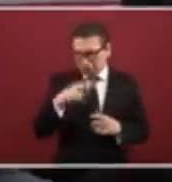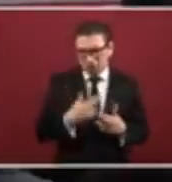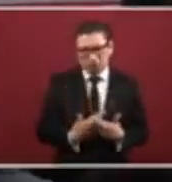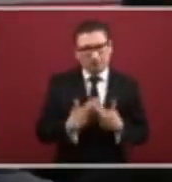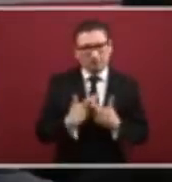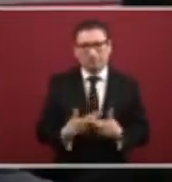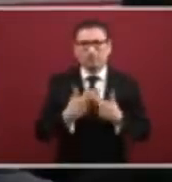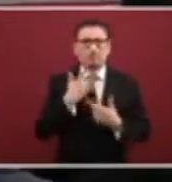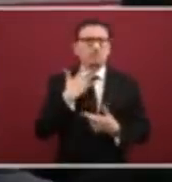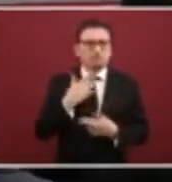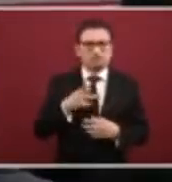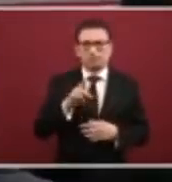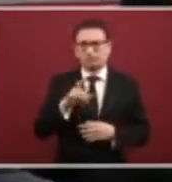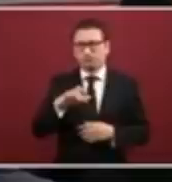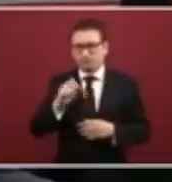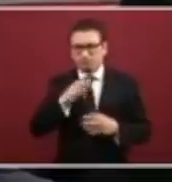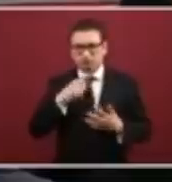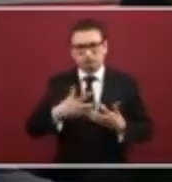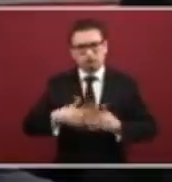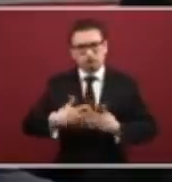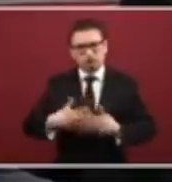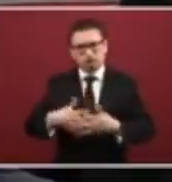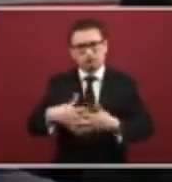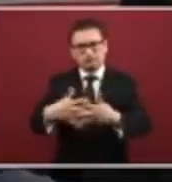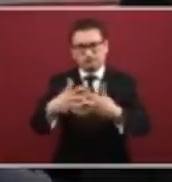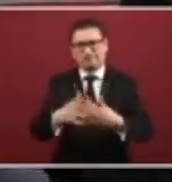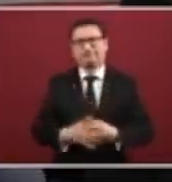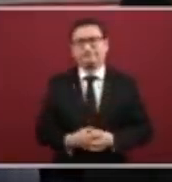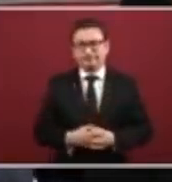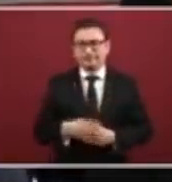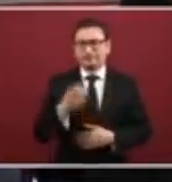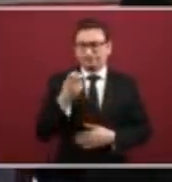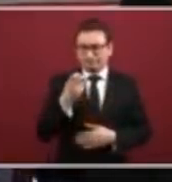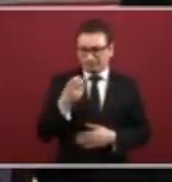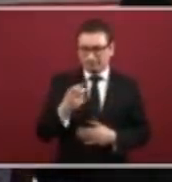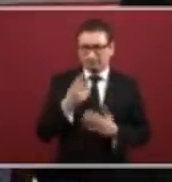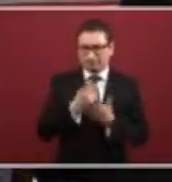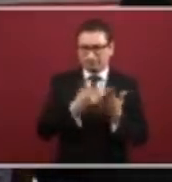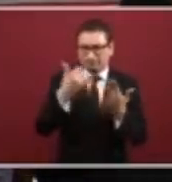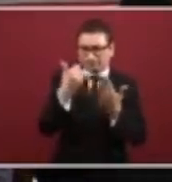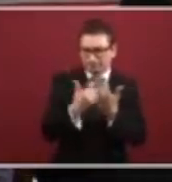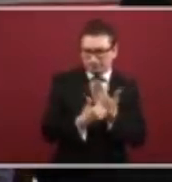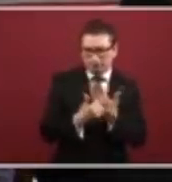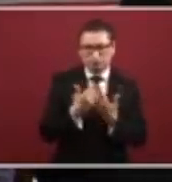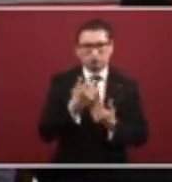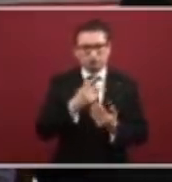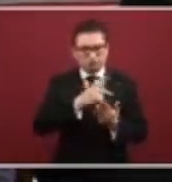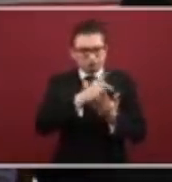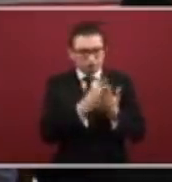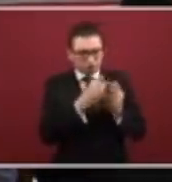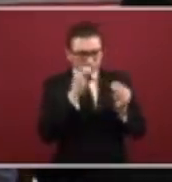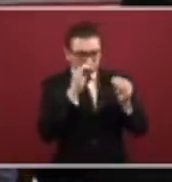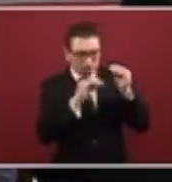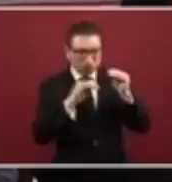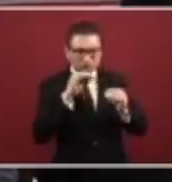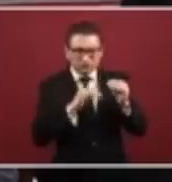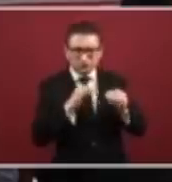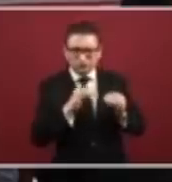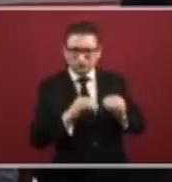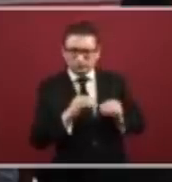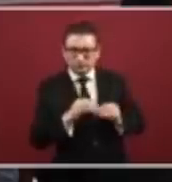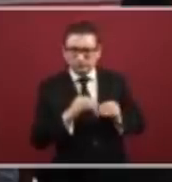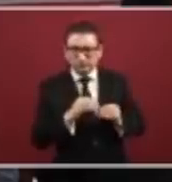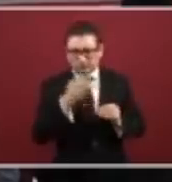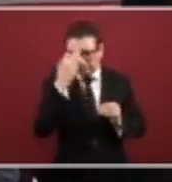en el país. La que sigue, la planeación del proyecto. Como primer paso en la etapa